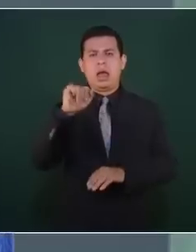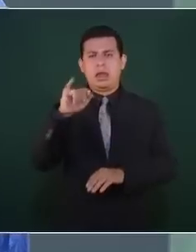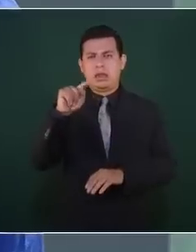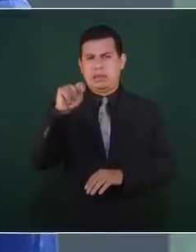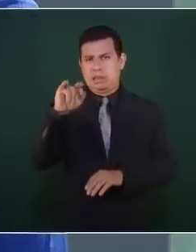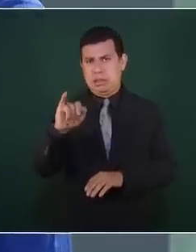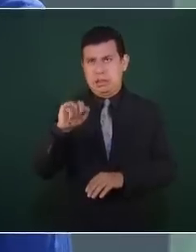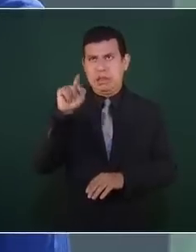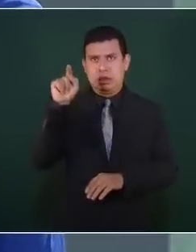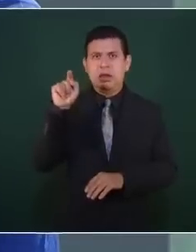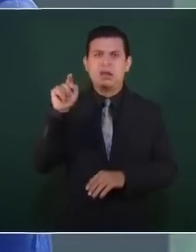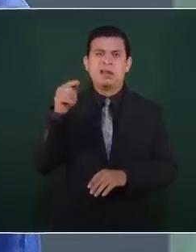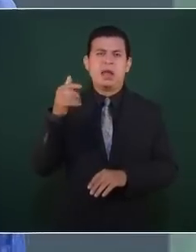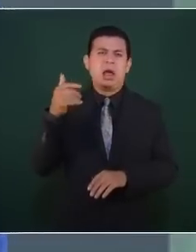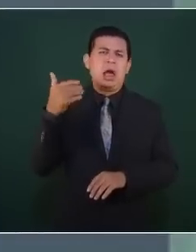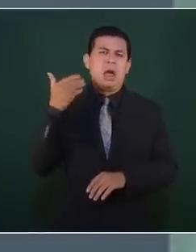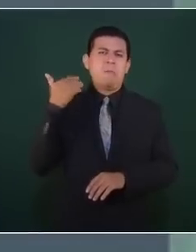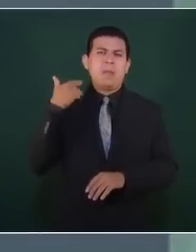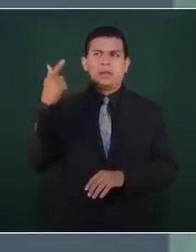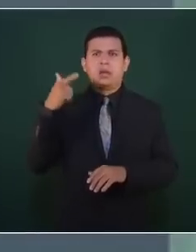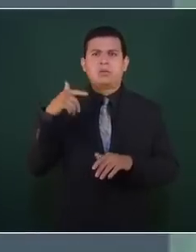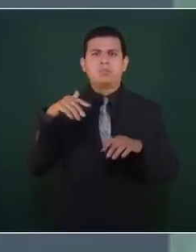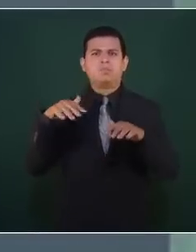por el terremoto y por